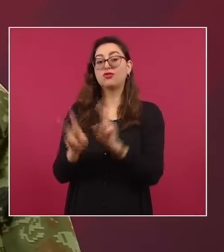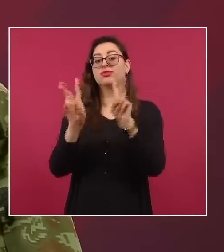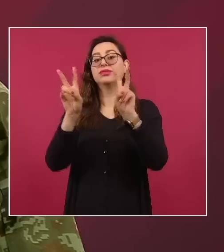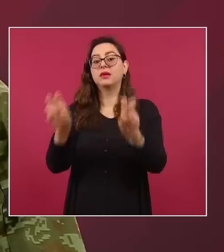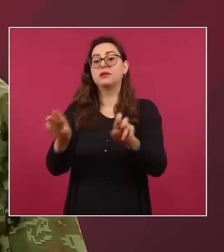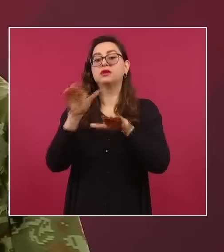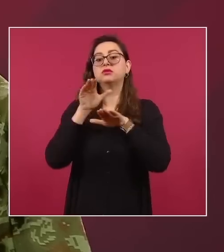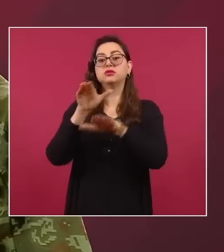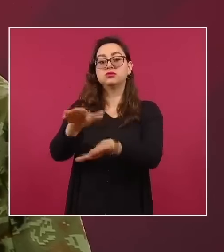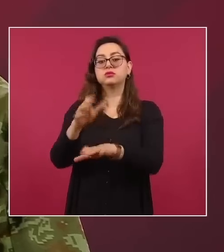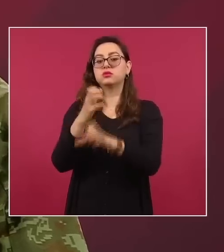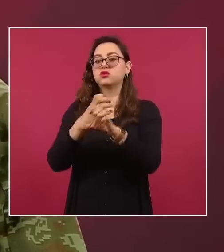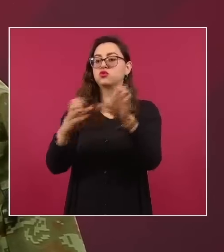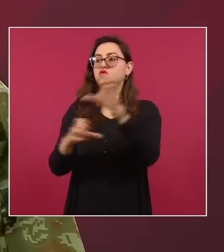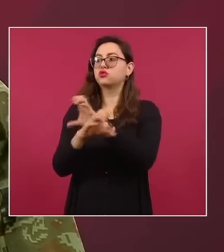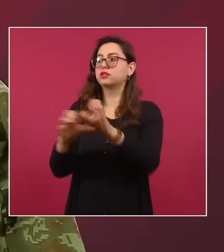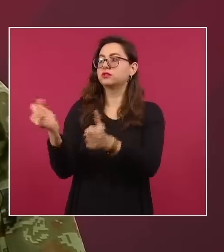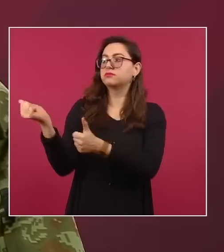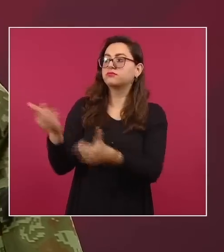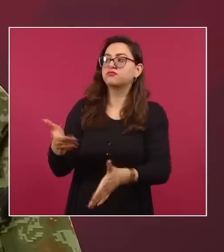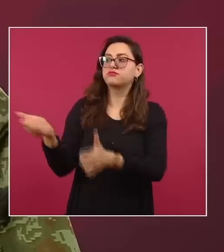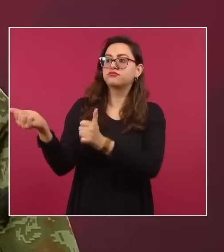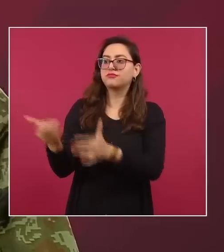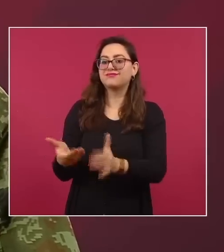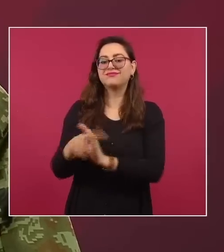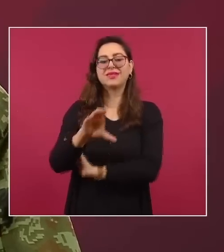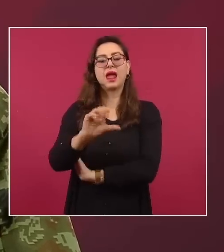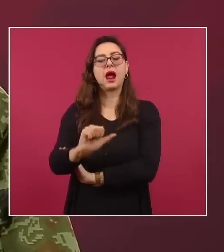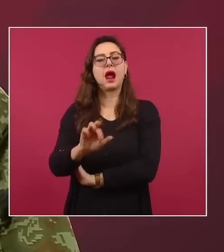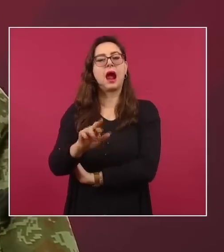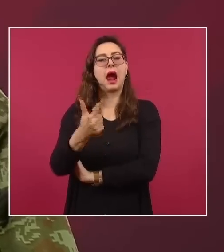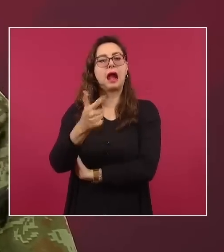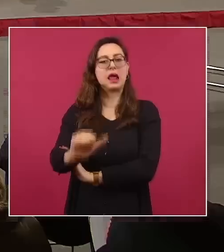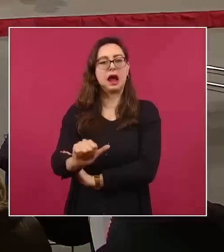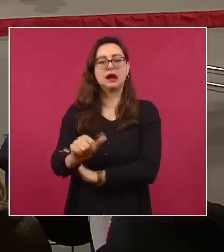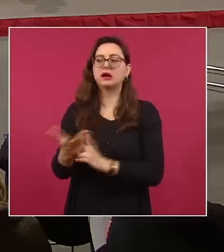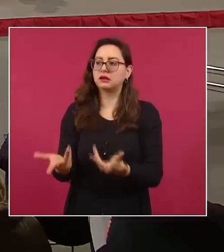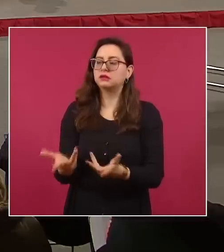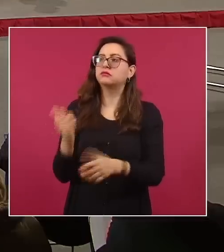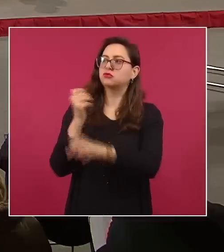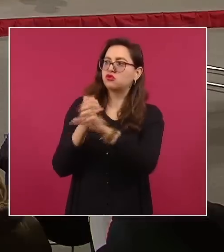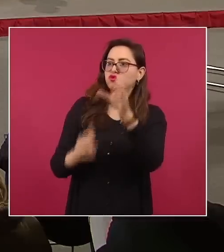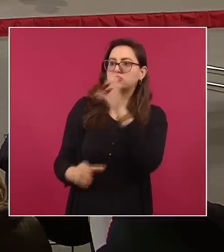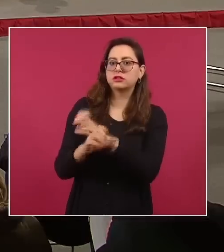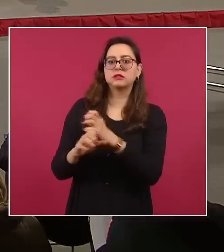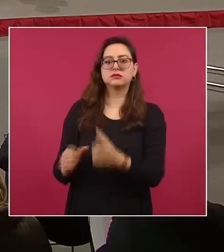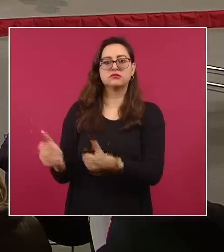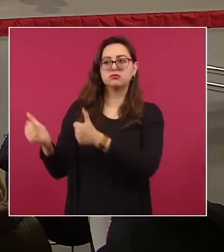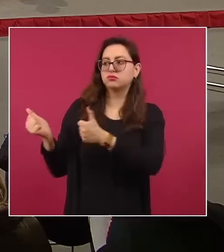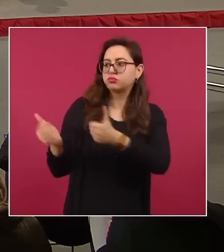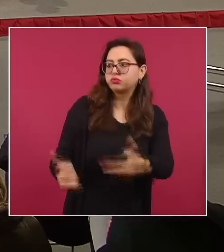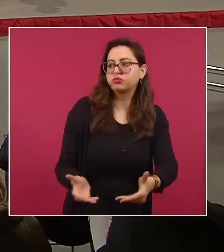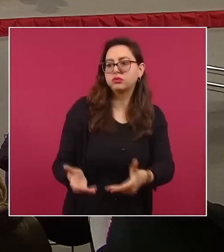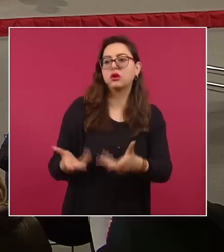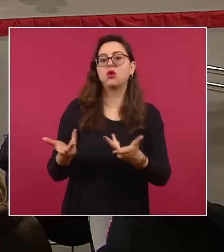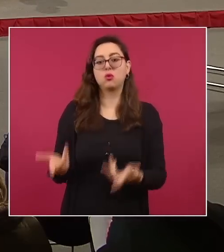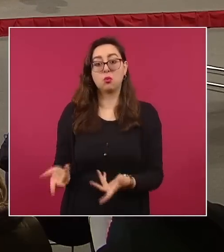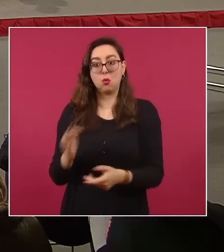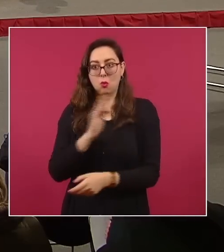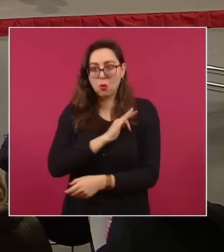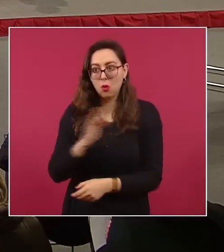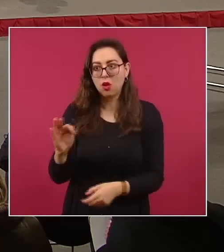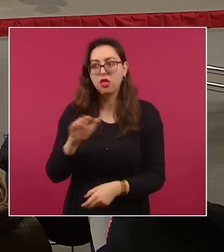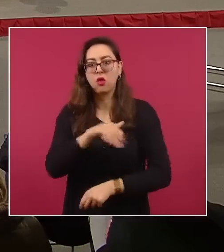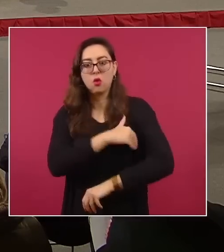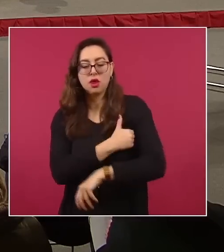todo este sistema de carga todas las capacidades todo lo que podemos desarrollar e inclusive también ahí